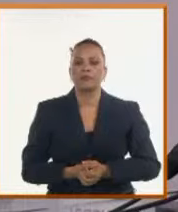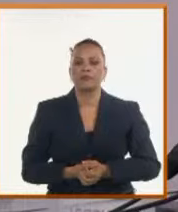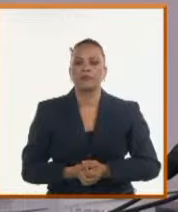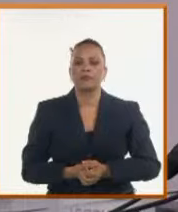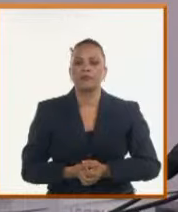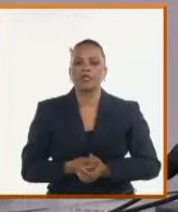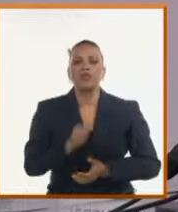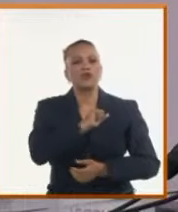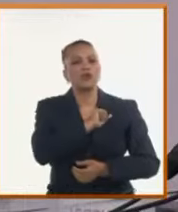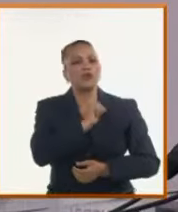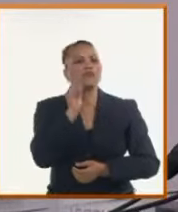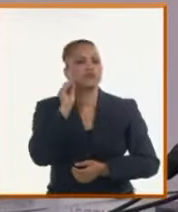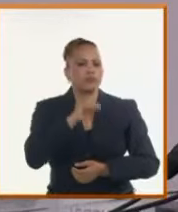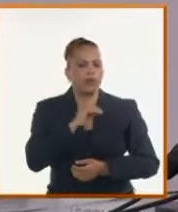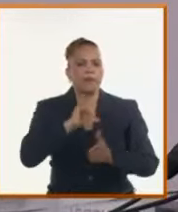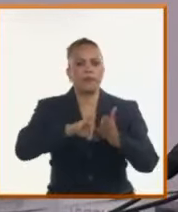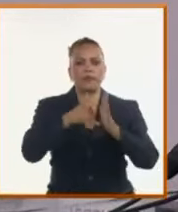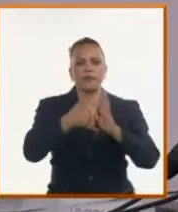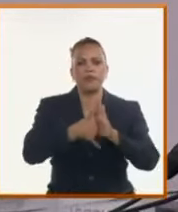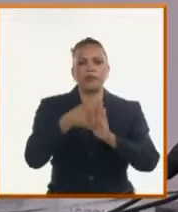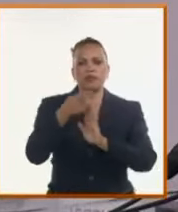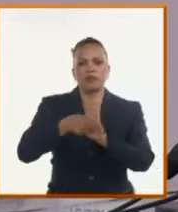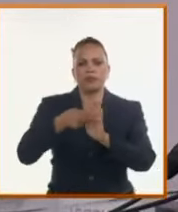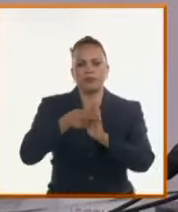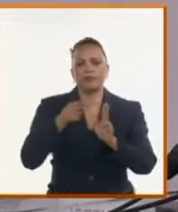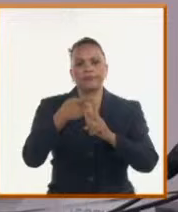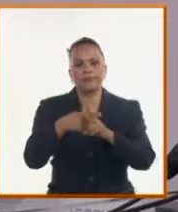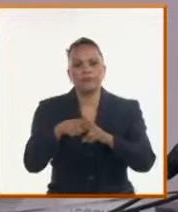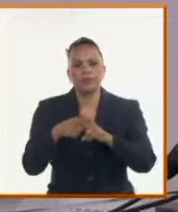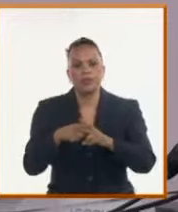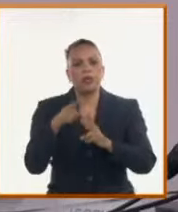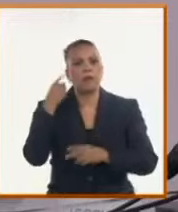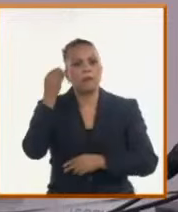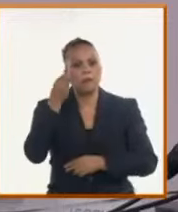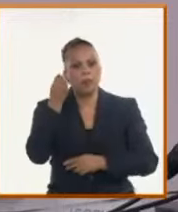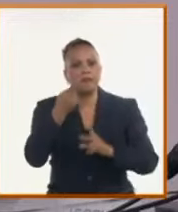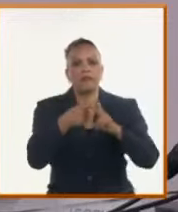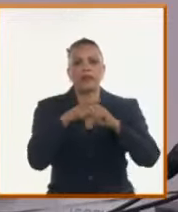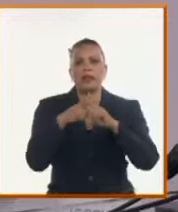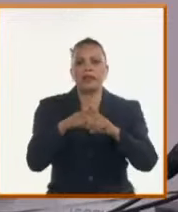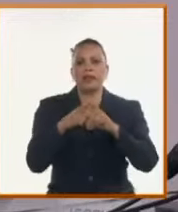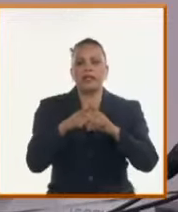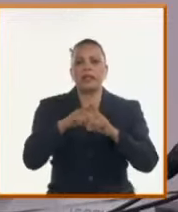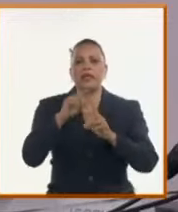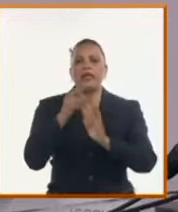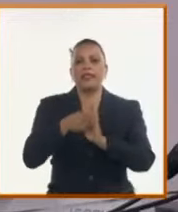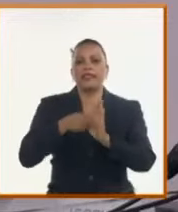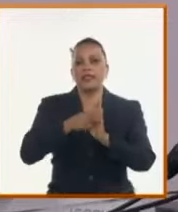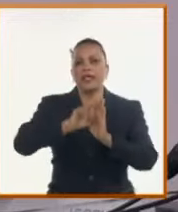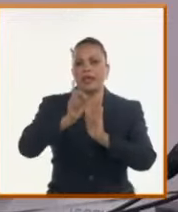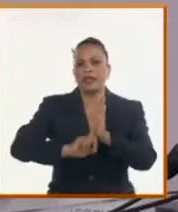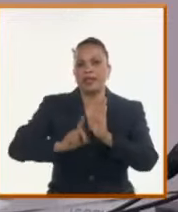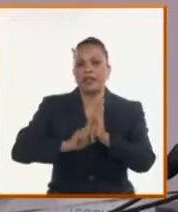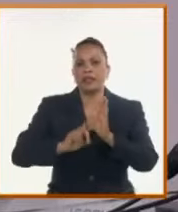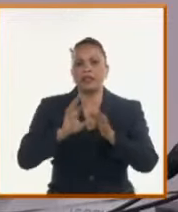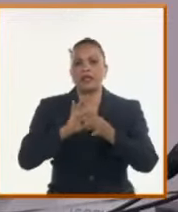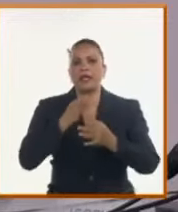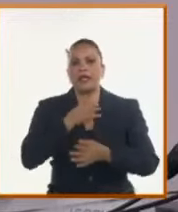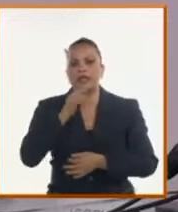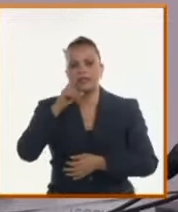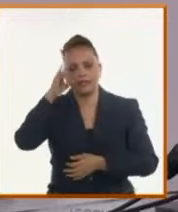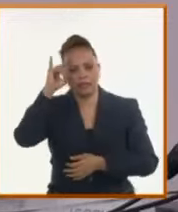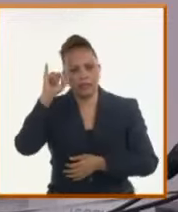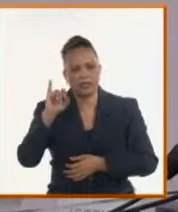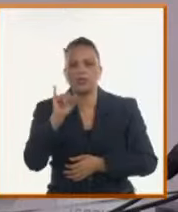transporte ferroviario se ha concebido revitalizar el tren eléctrico de Jersy también eso mismo pregunta Pepito Santa Cruz